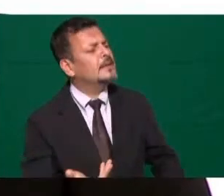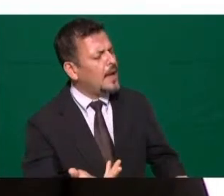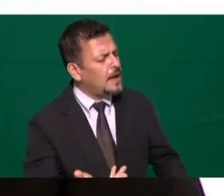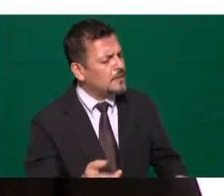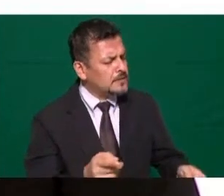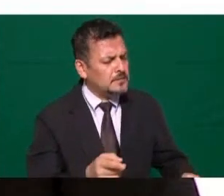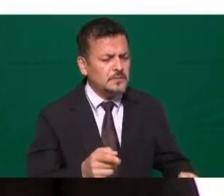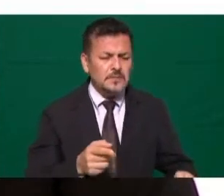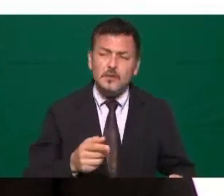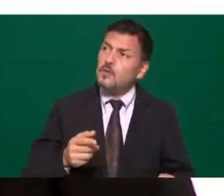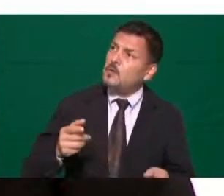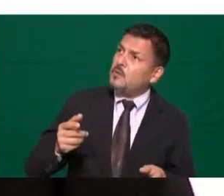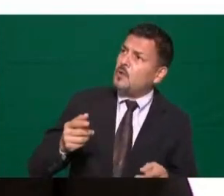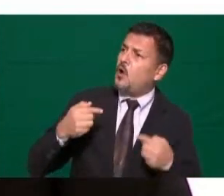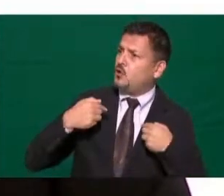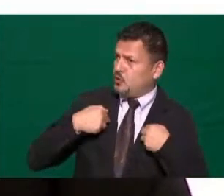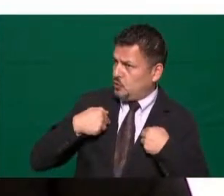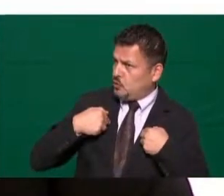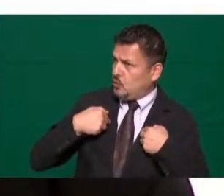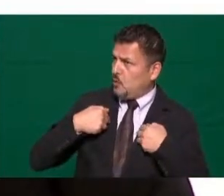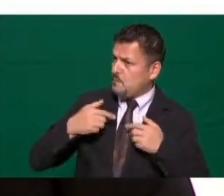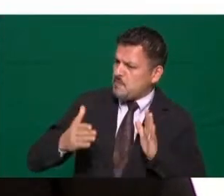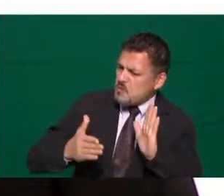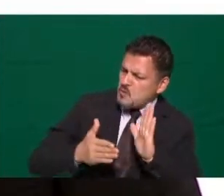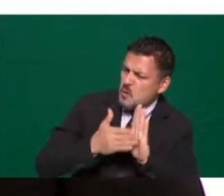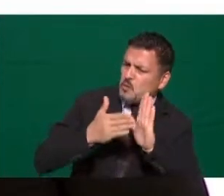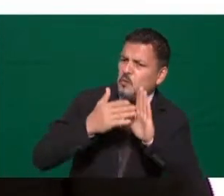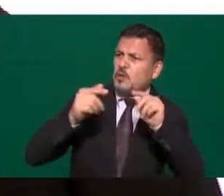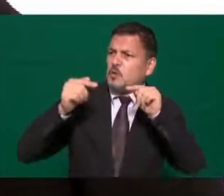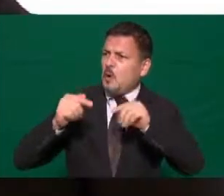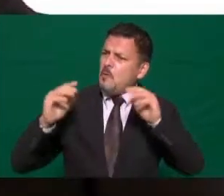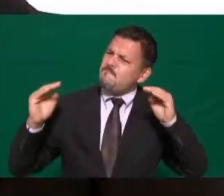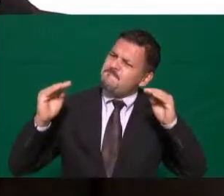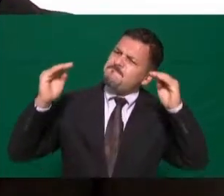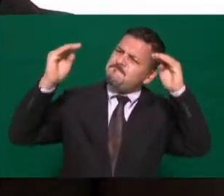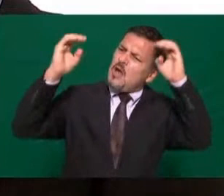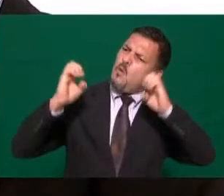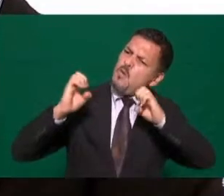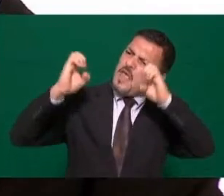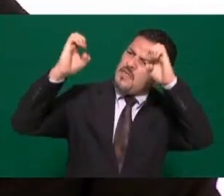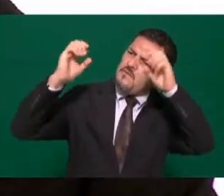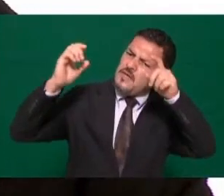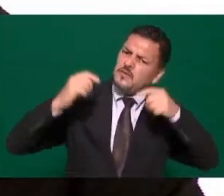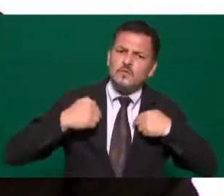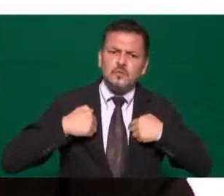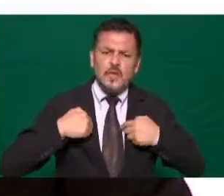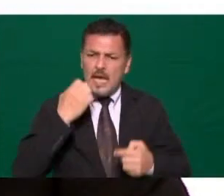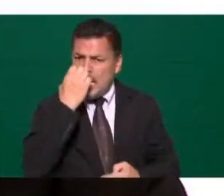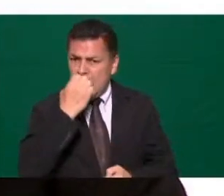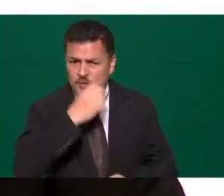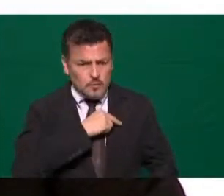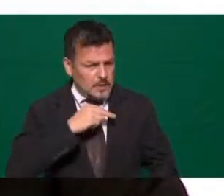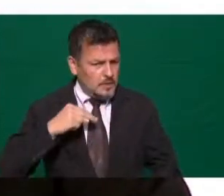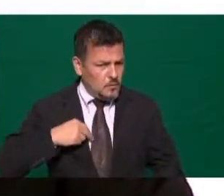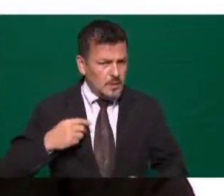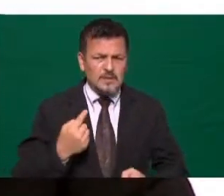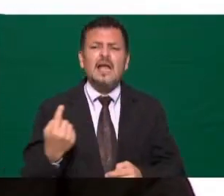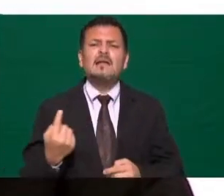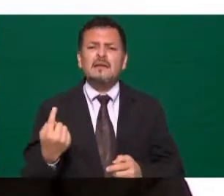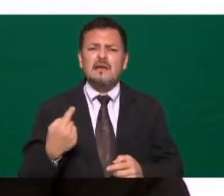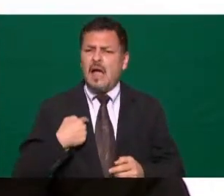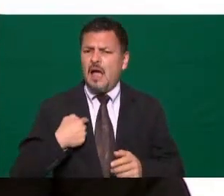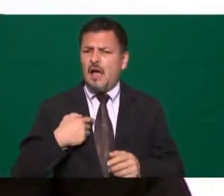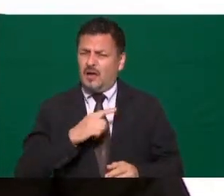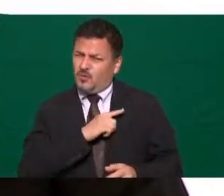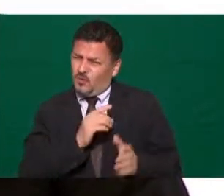fue, estoy construyendo una catedral. La escuela es nuestra, no se trata solo de construir